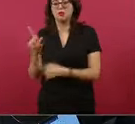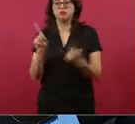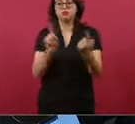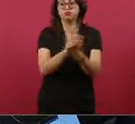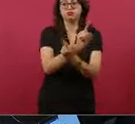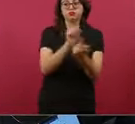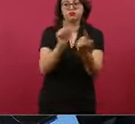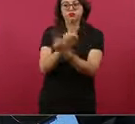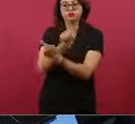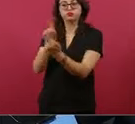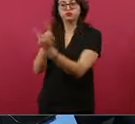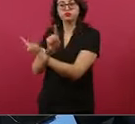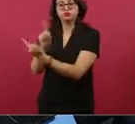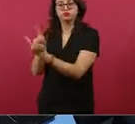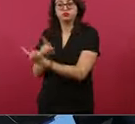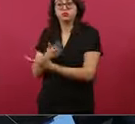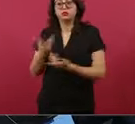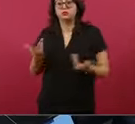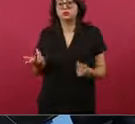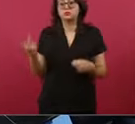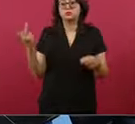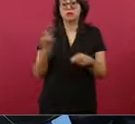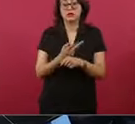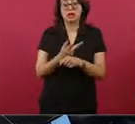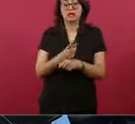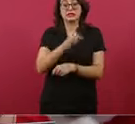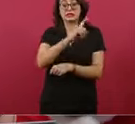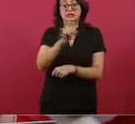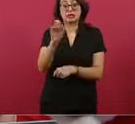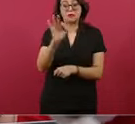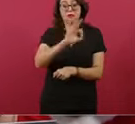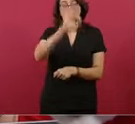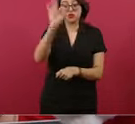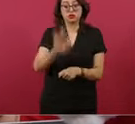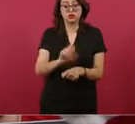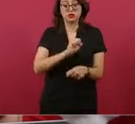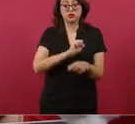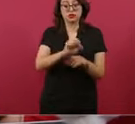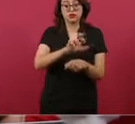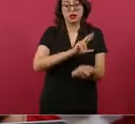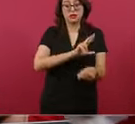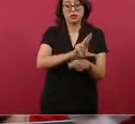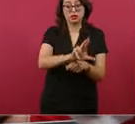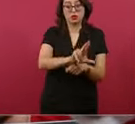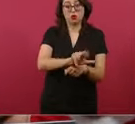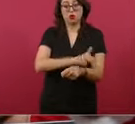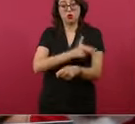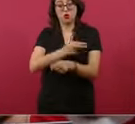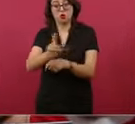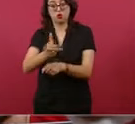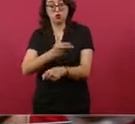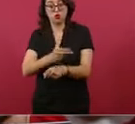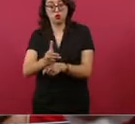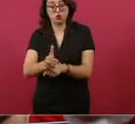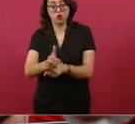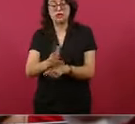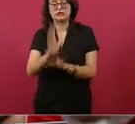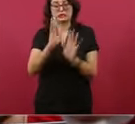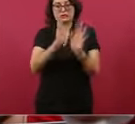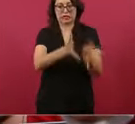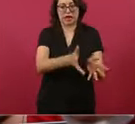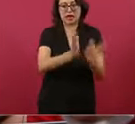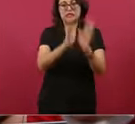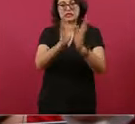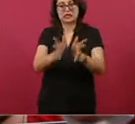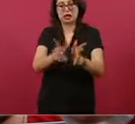Y pues mire, solamente se ha logrado implementar plenamente en El Salvador y en Honduras. En los demás, incluso la MECCID reconoce